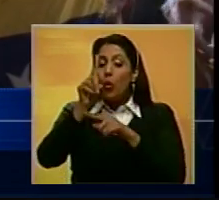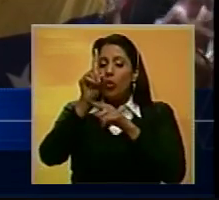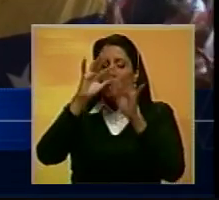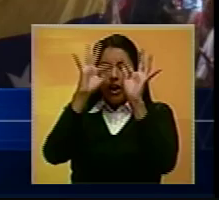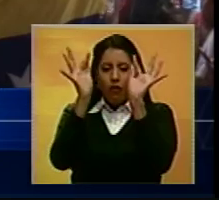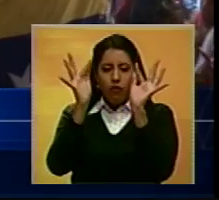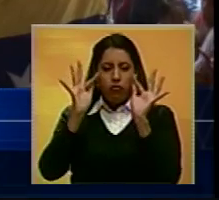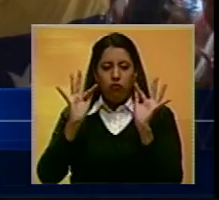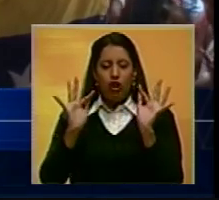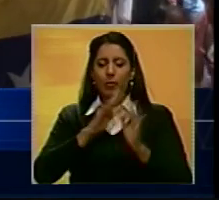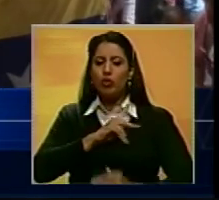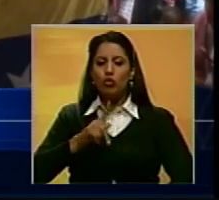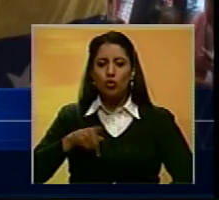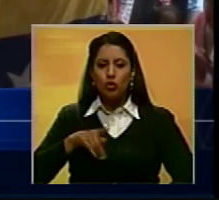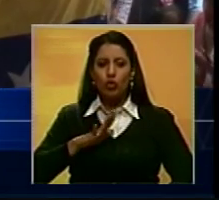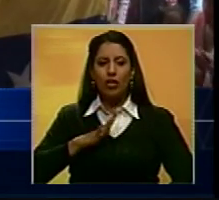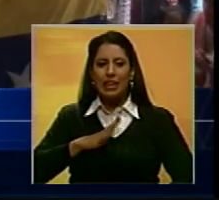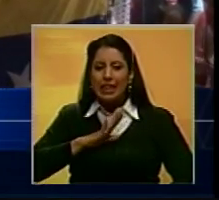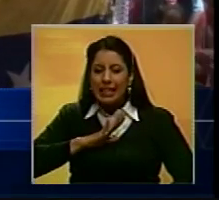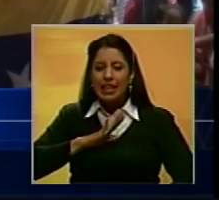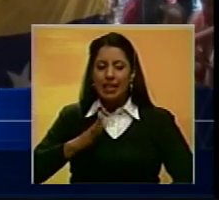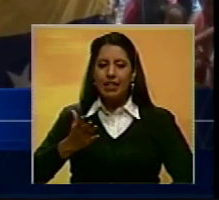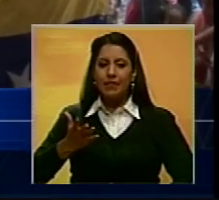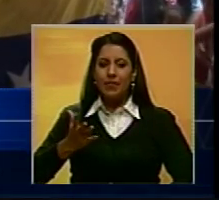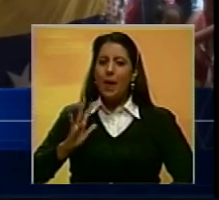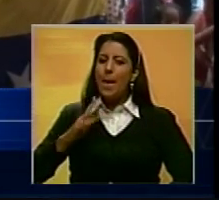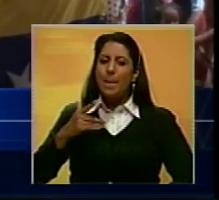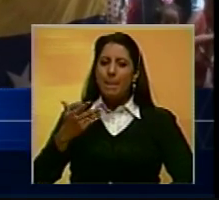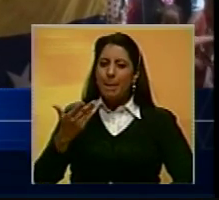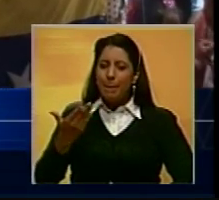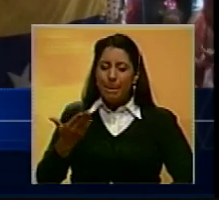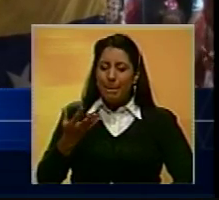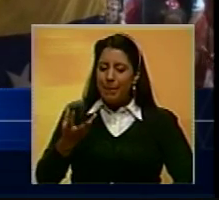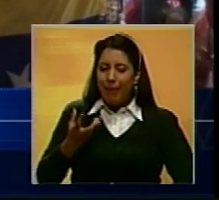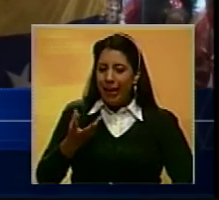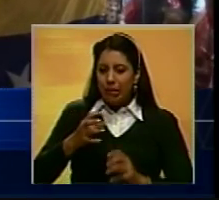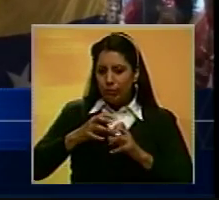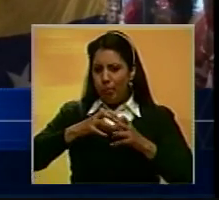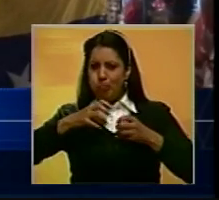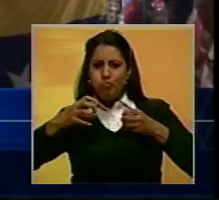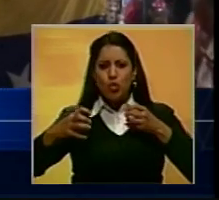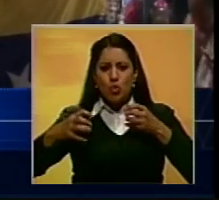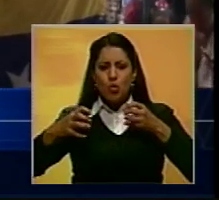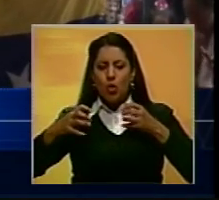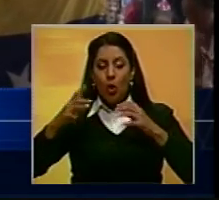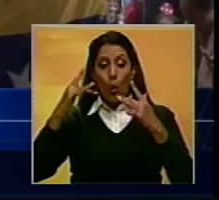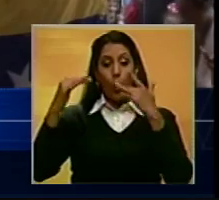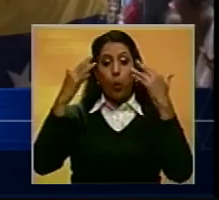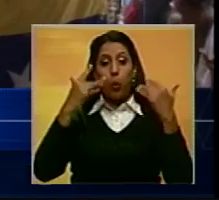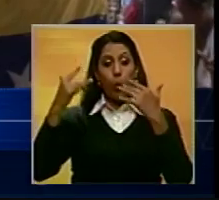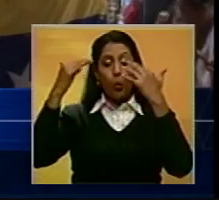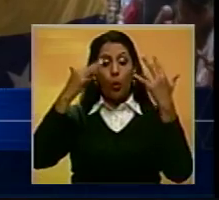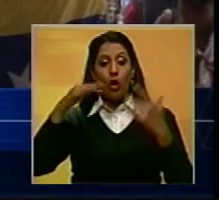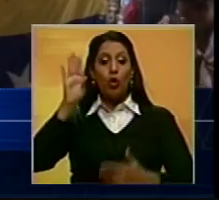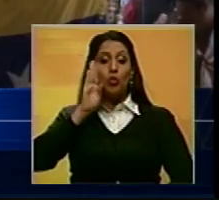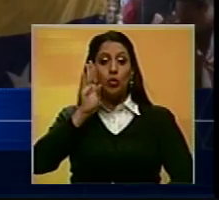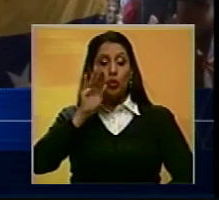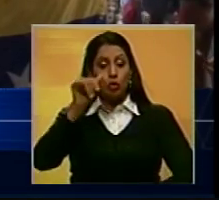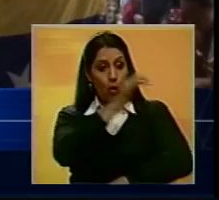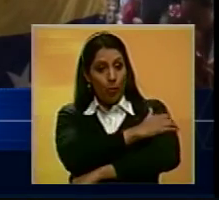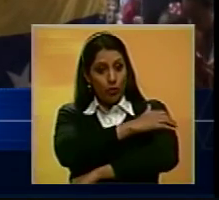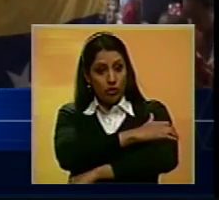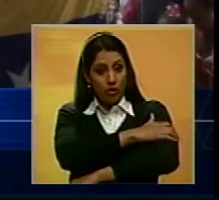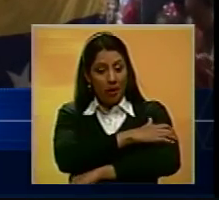forma que nosotros tenemos para desmontar la manipulación y la conspiración de la